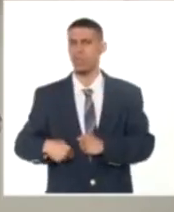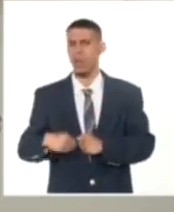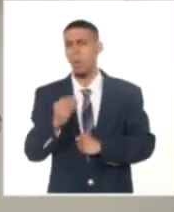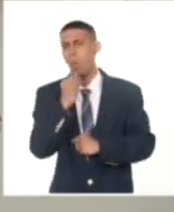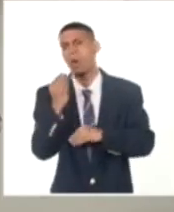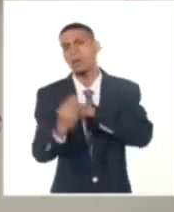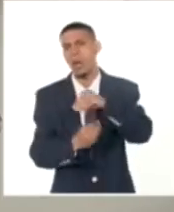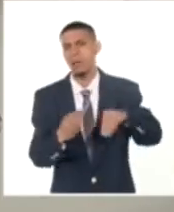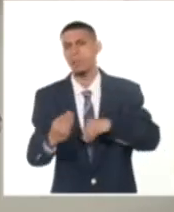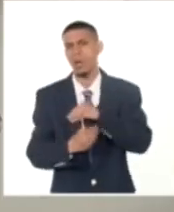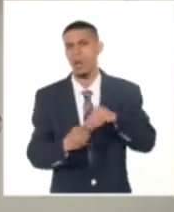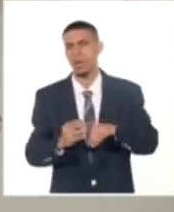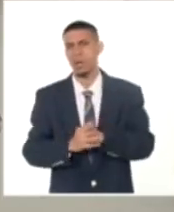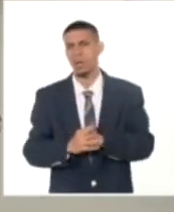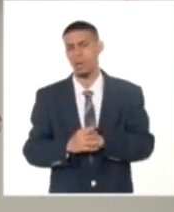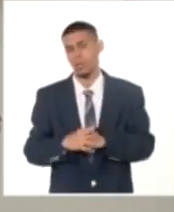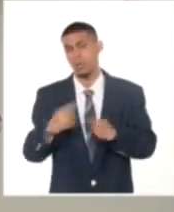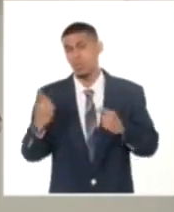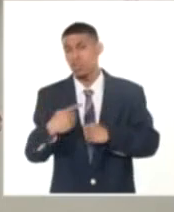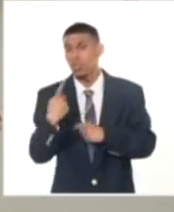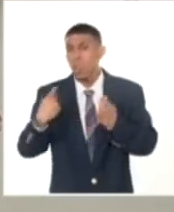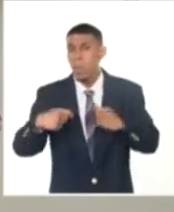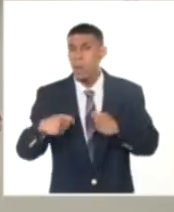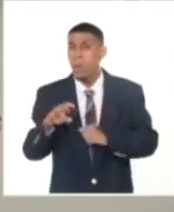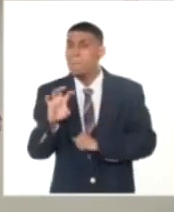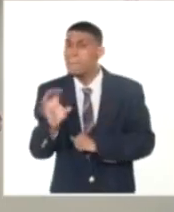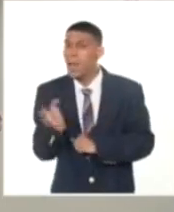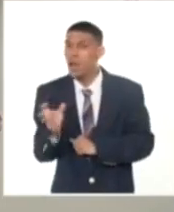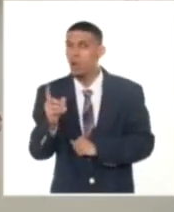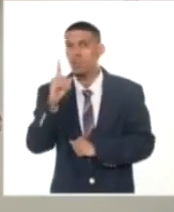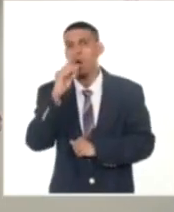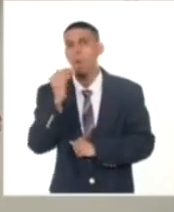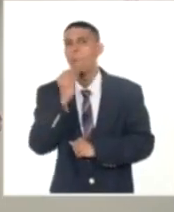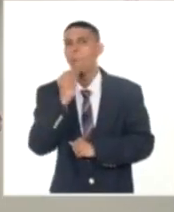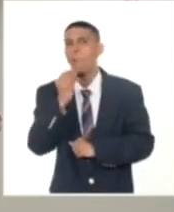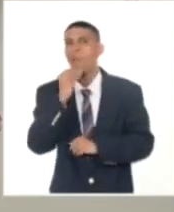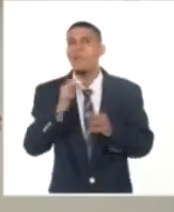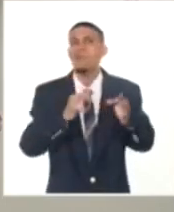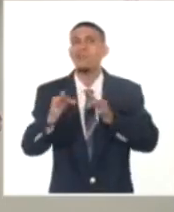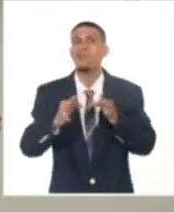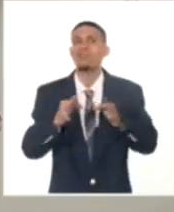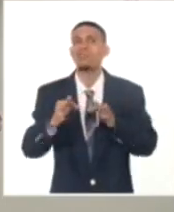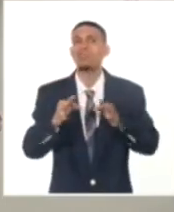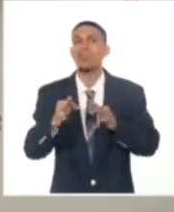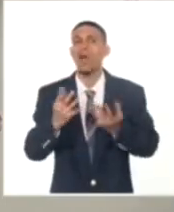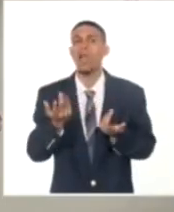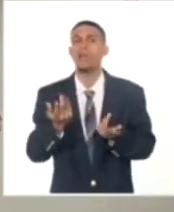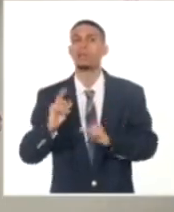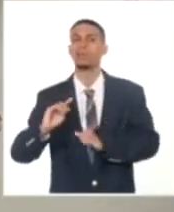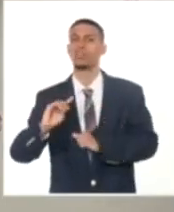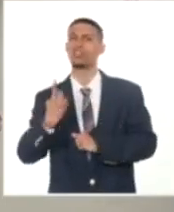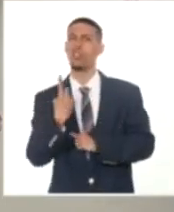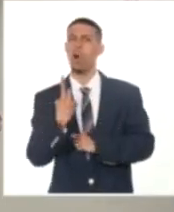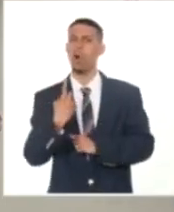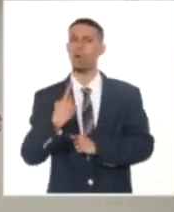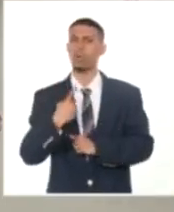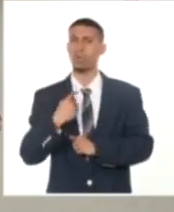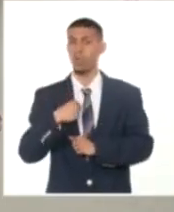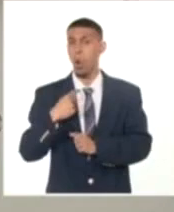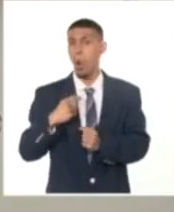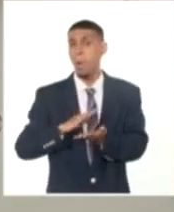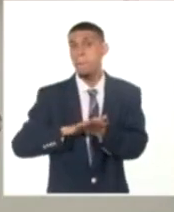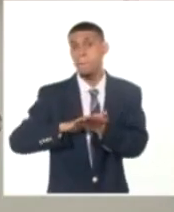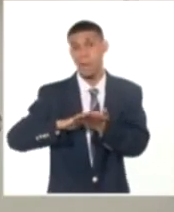hay que acabar de aprender la lección. Un banco no puede funcionar como una guillotina política. Te presto si accedes